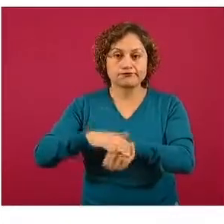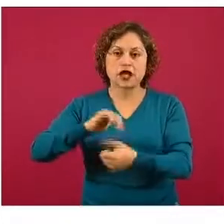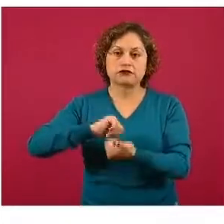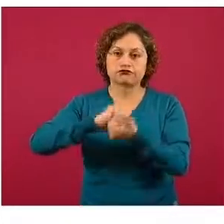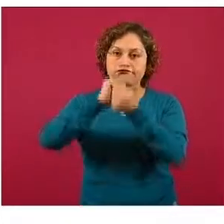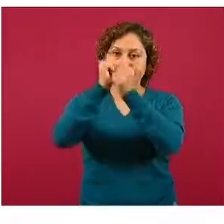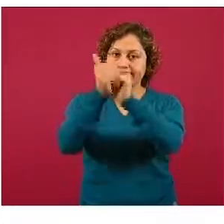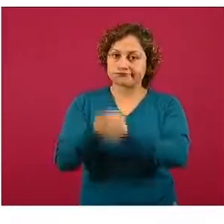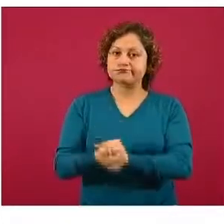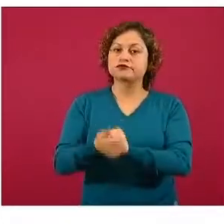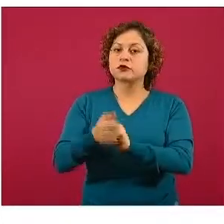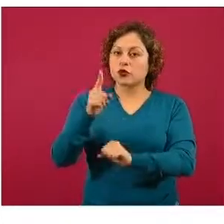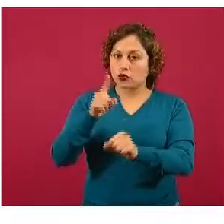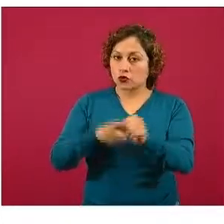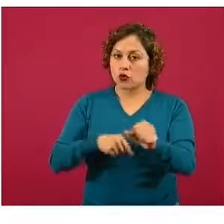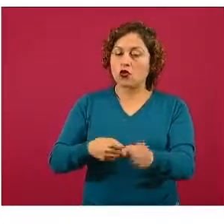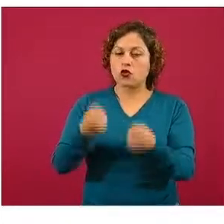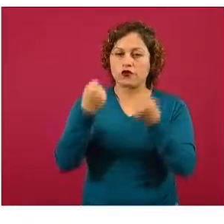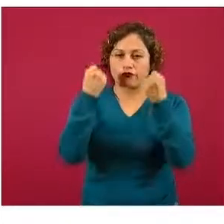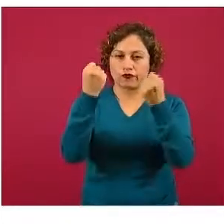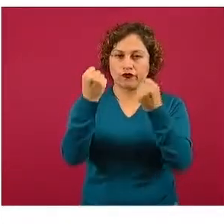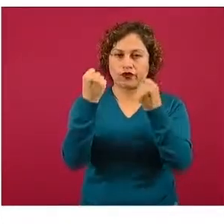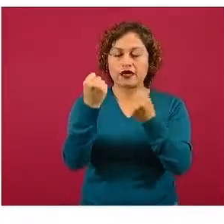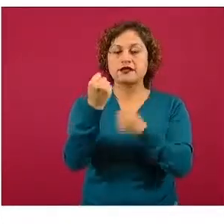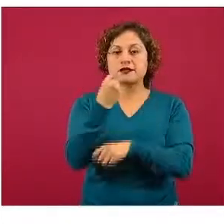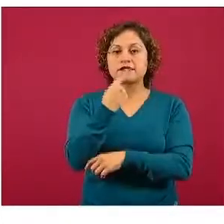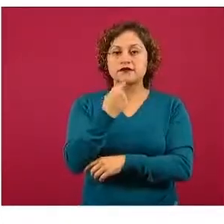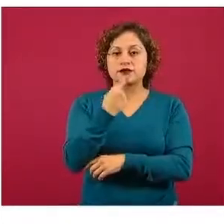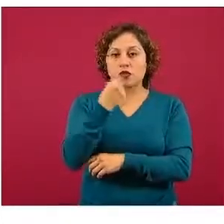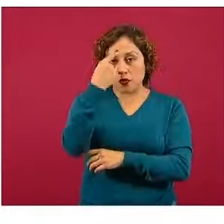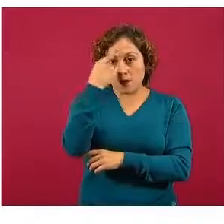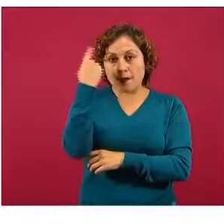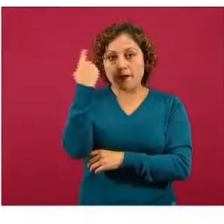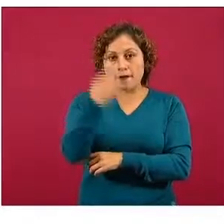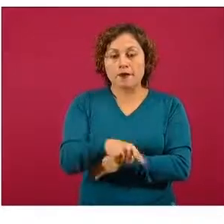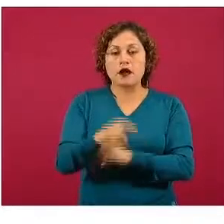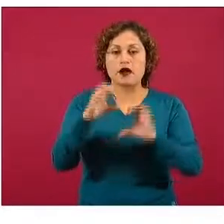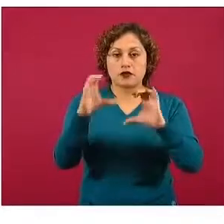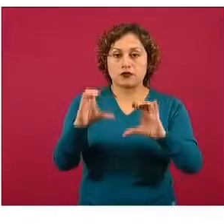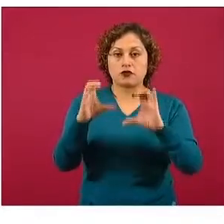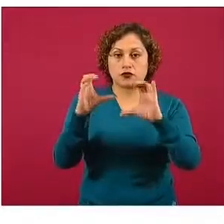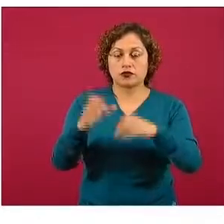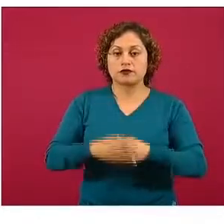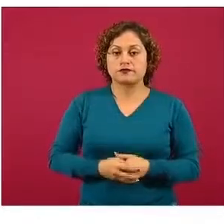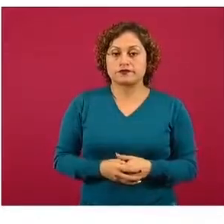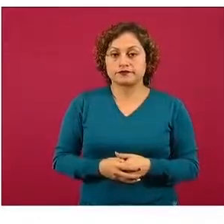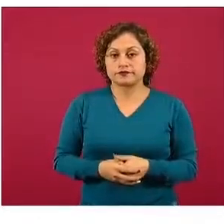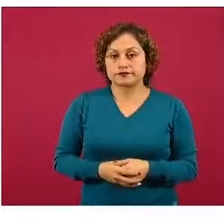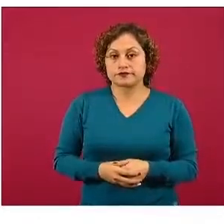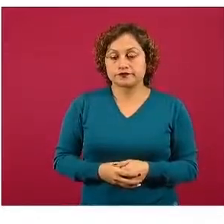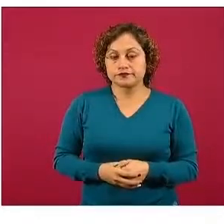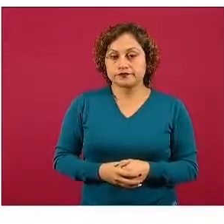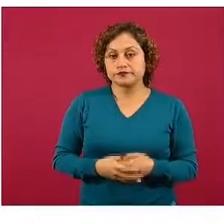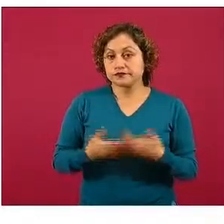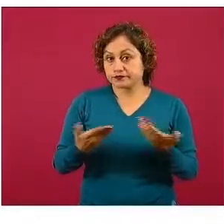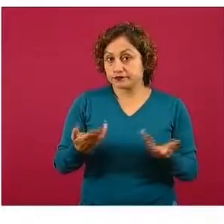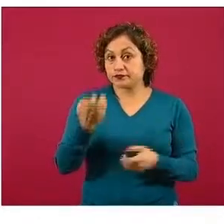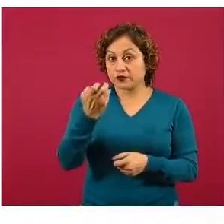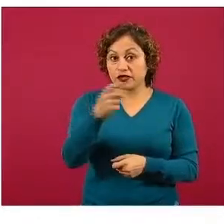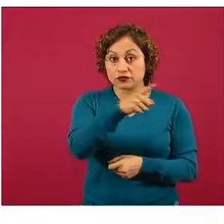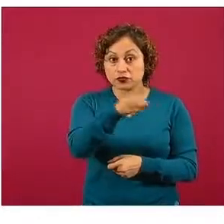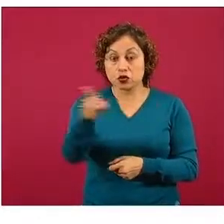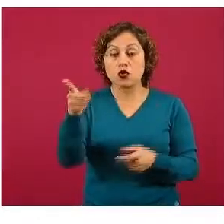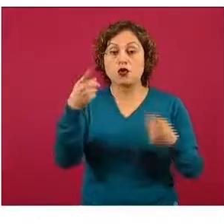en el semáforo a un riesgo máximo o un riesgo de color rojo. Y entonces esto es importante